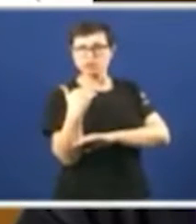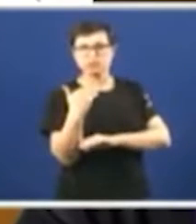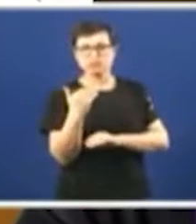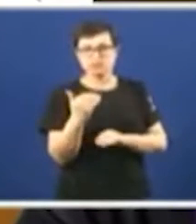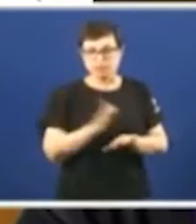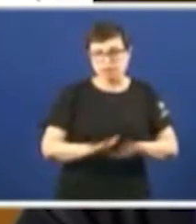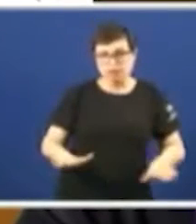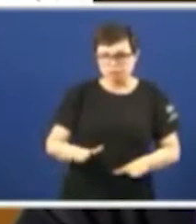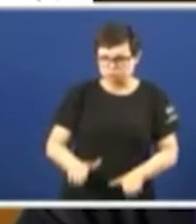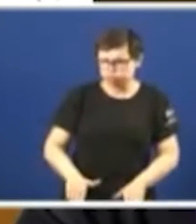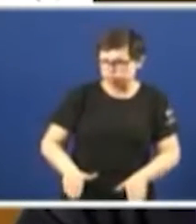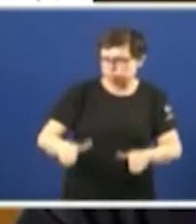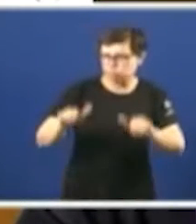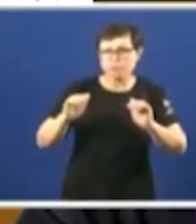para